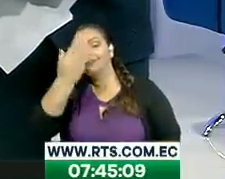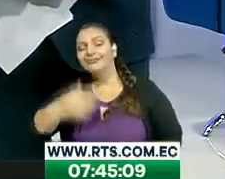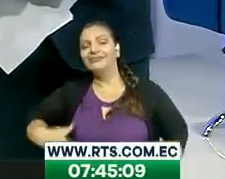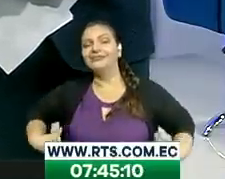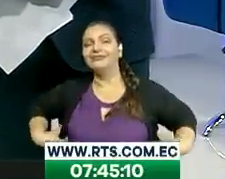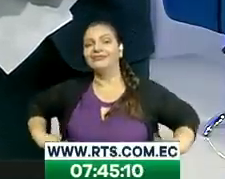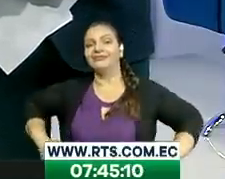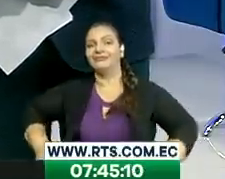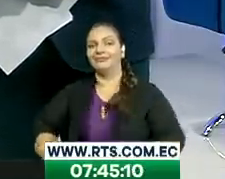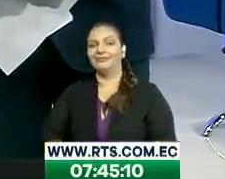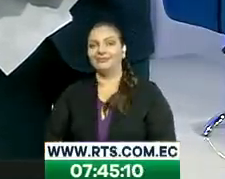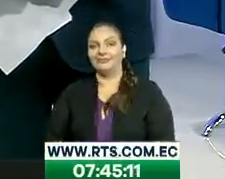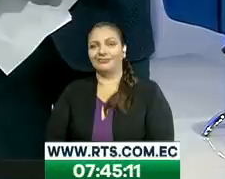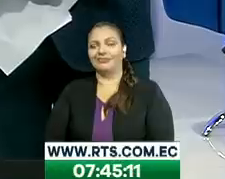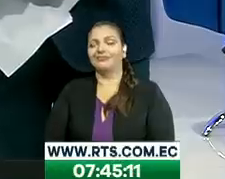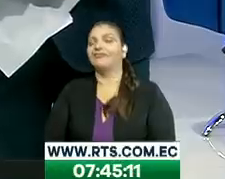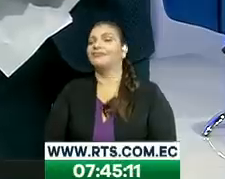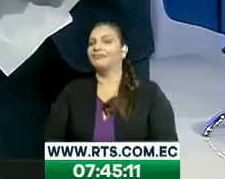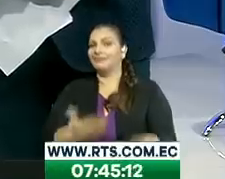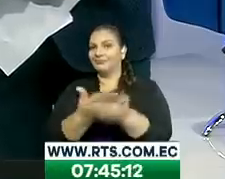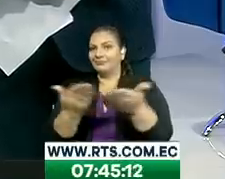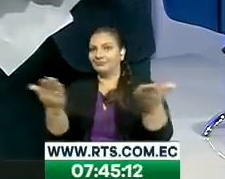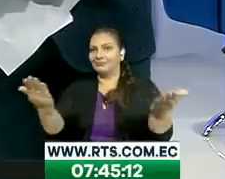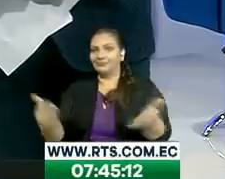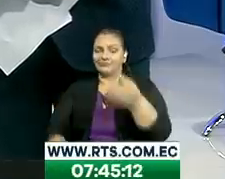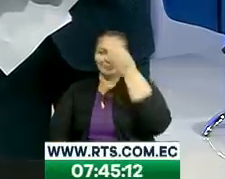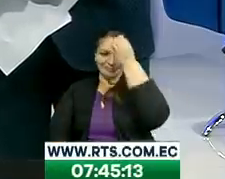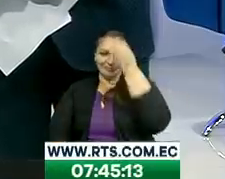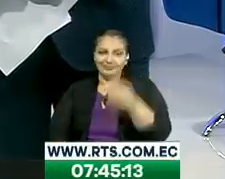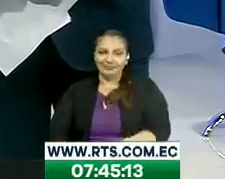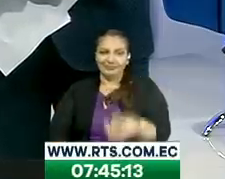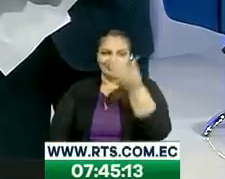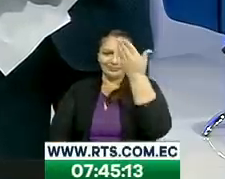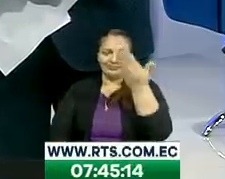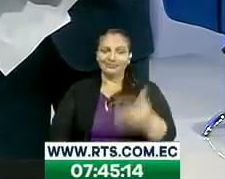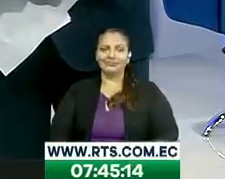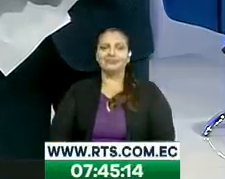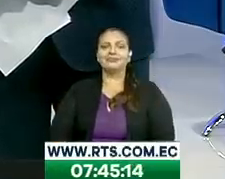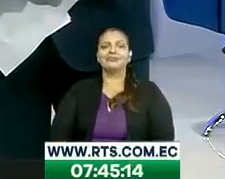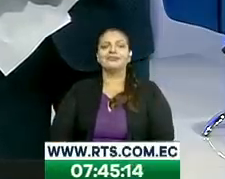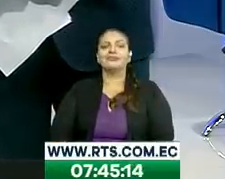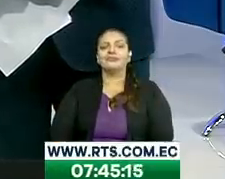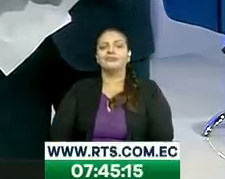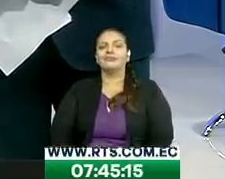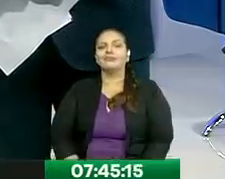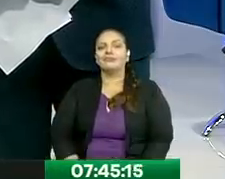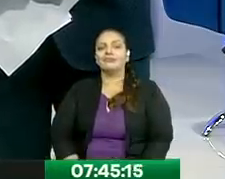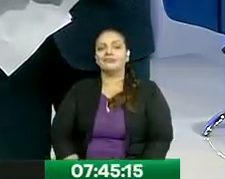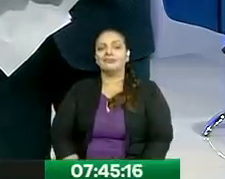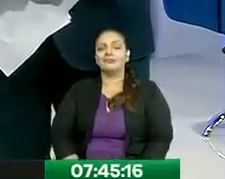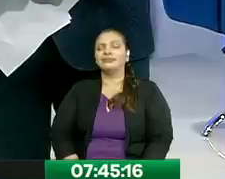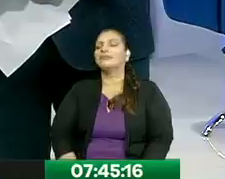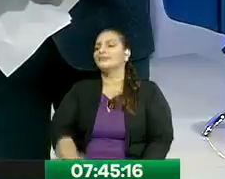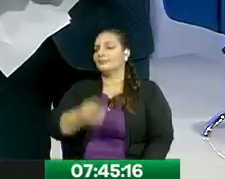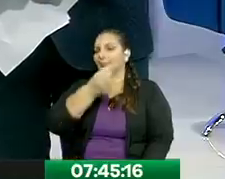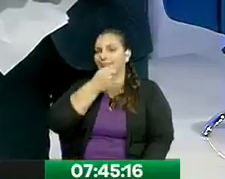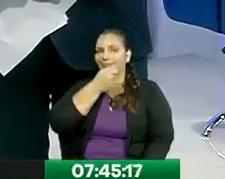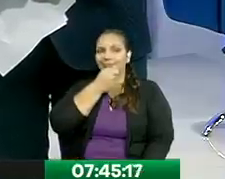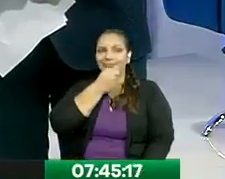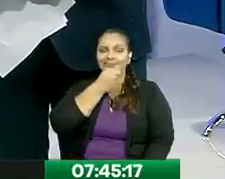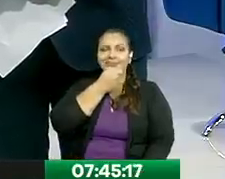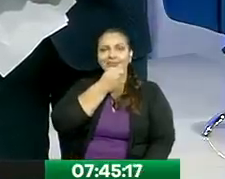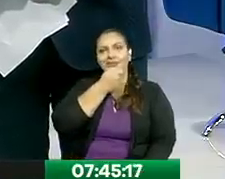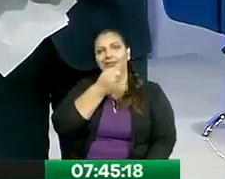mi querida luisa y por ser visto acá yo por supuesto nosotros listos preparados para llevarles las